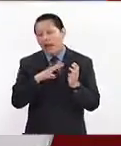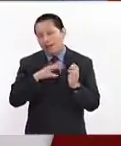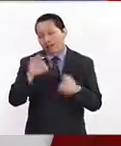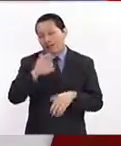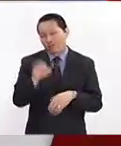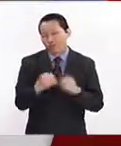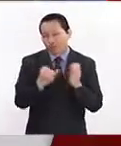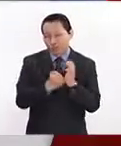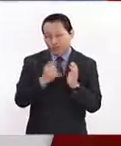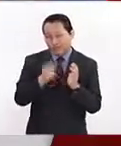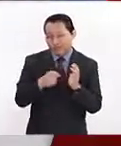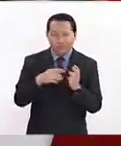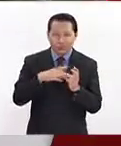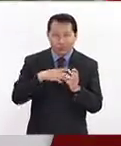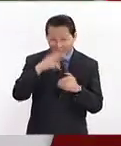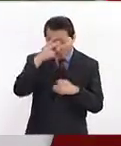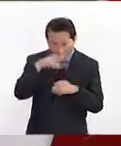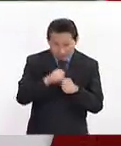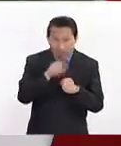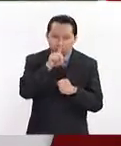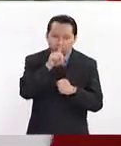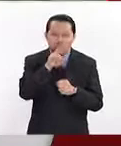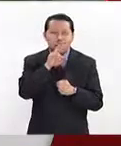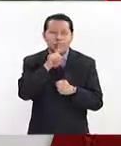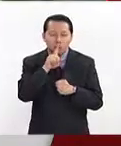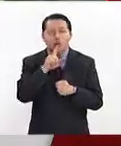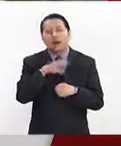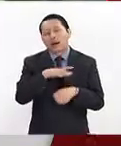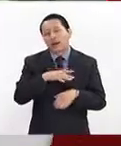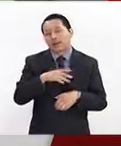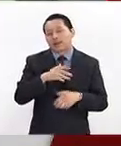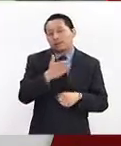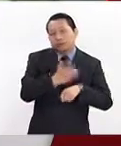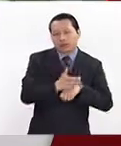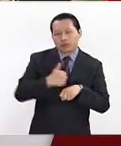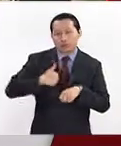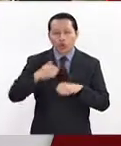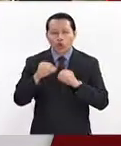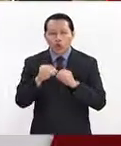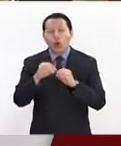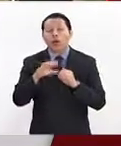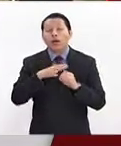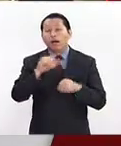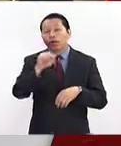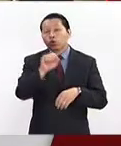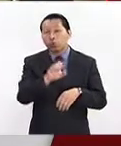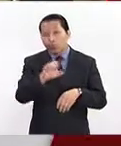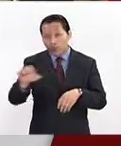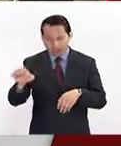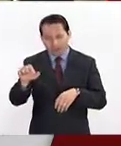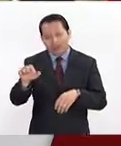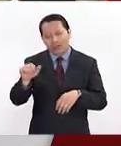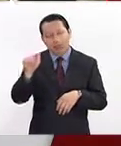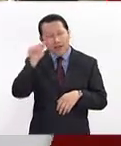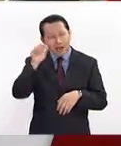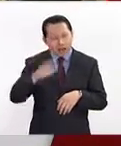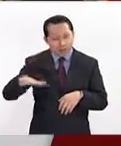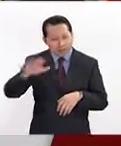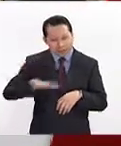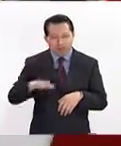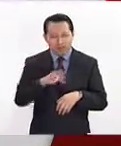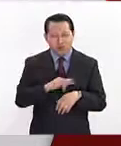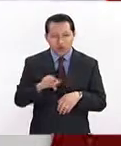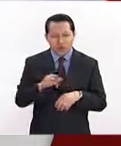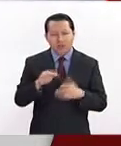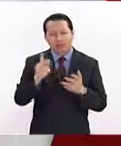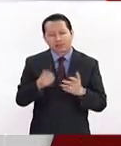pues, no llego directo a México, sino me voy a Estados Unidos y Canadá, o me quedo en el sureste de Asia, porque de cualquier manera acercarme